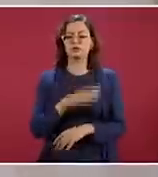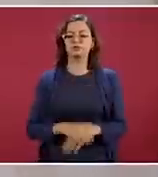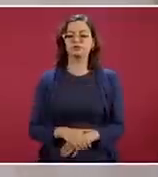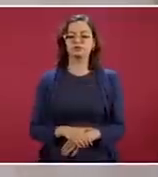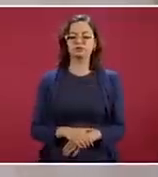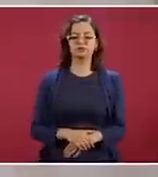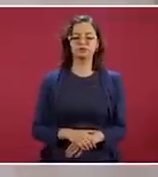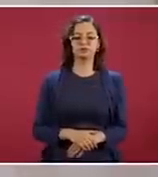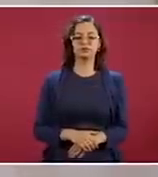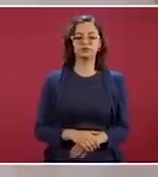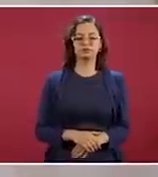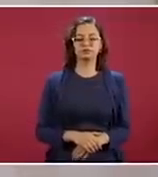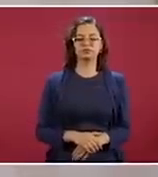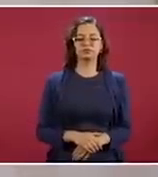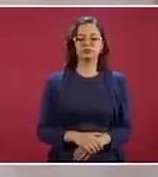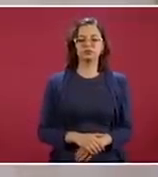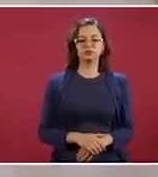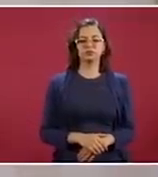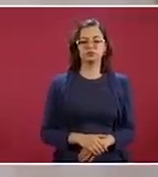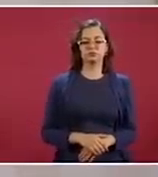leales